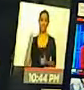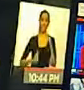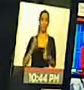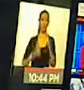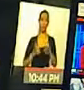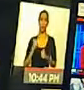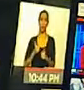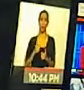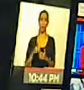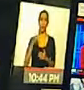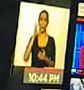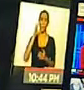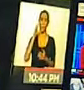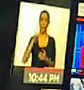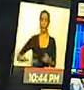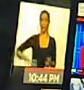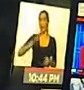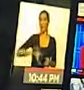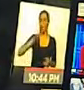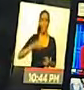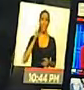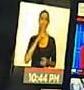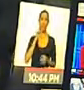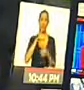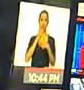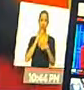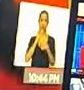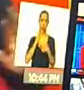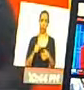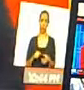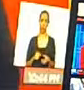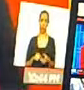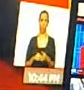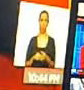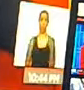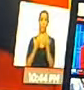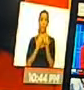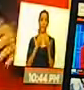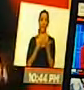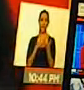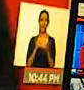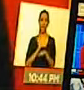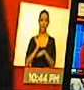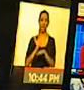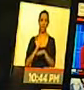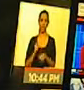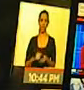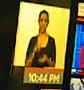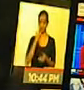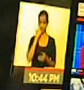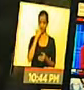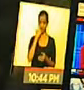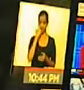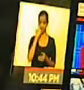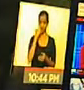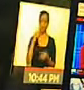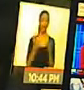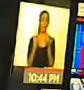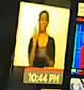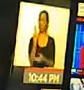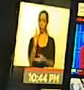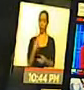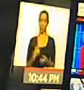vaso de Coca-Cola. O sea. Y ayer se puso a pelear con una patrulla, la pena de qué iba a pasar. Pero te viste que se puso a pelear solo.